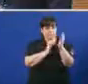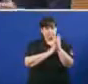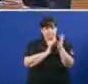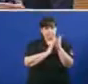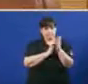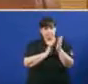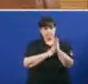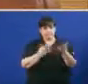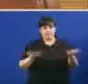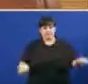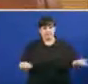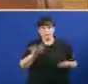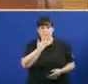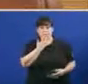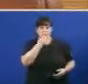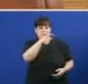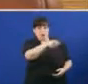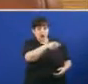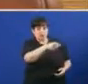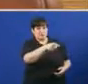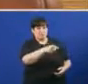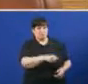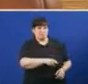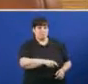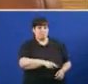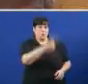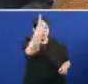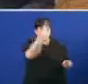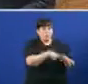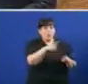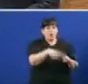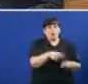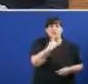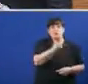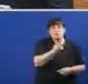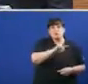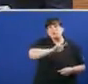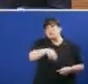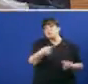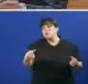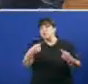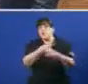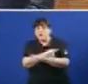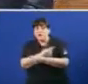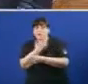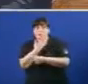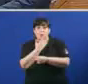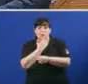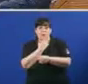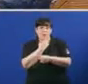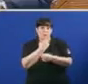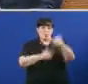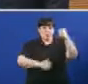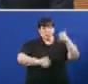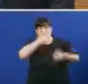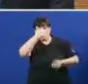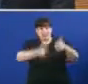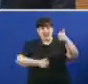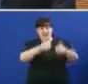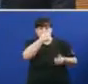Como a vostede lle dá igual decir unha cousa que a contraria, nun ranking de privatizacións que supoño que será o ranking que vostedes